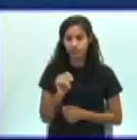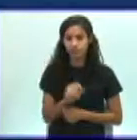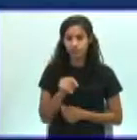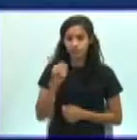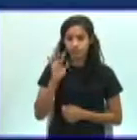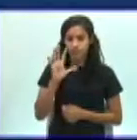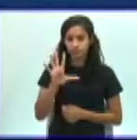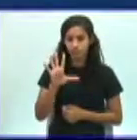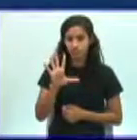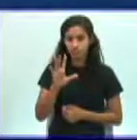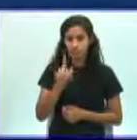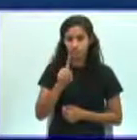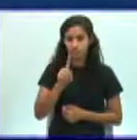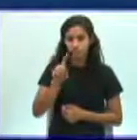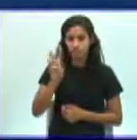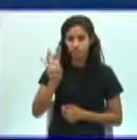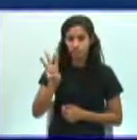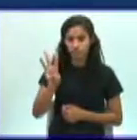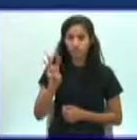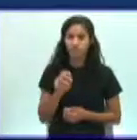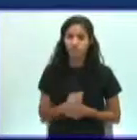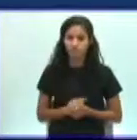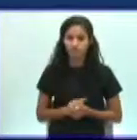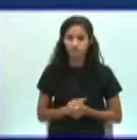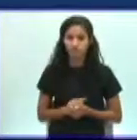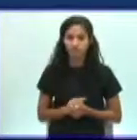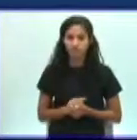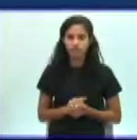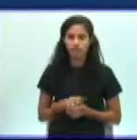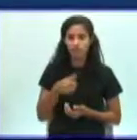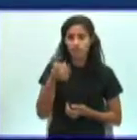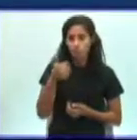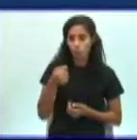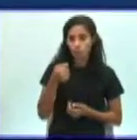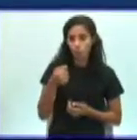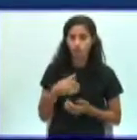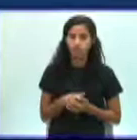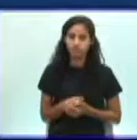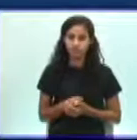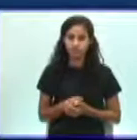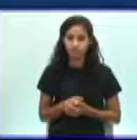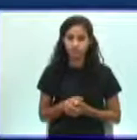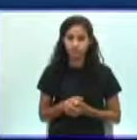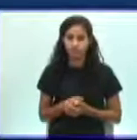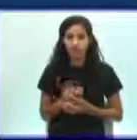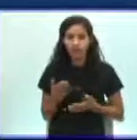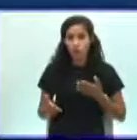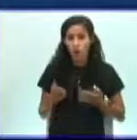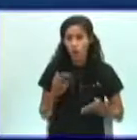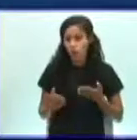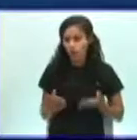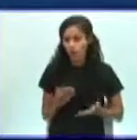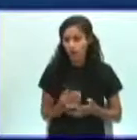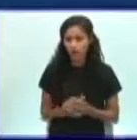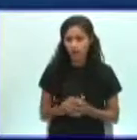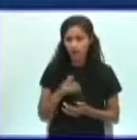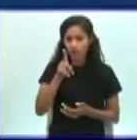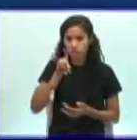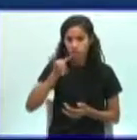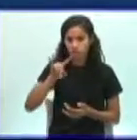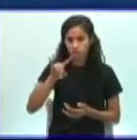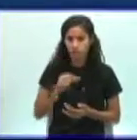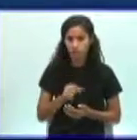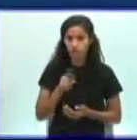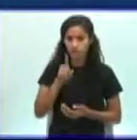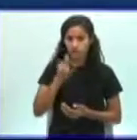17, 5 y 13. Inciso A. Compara.